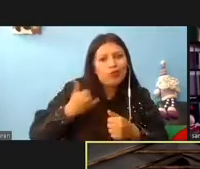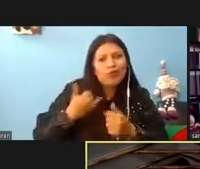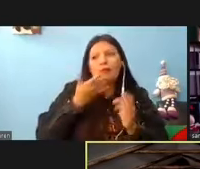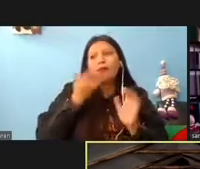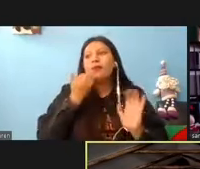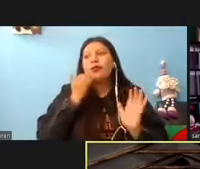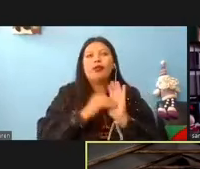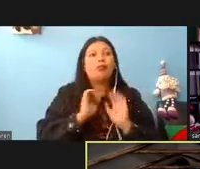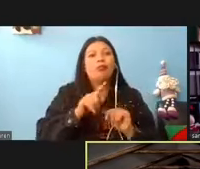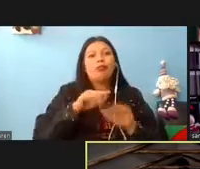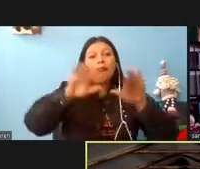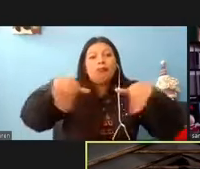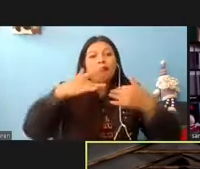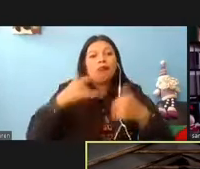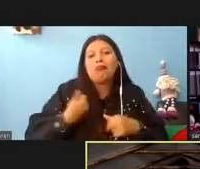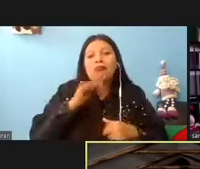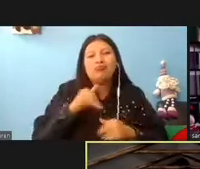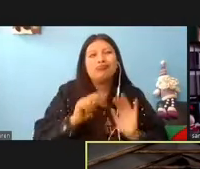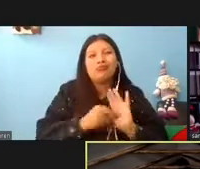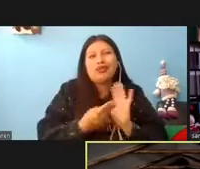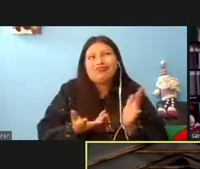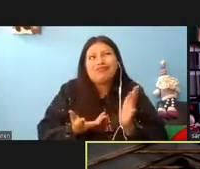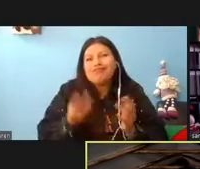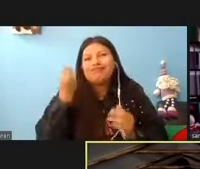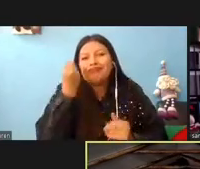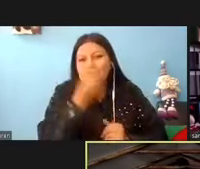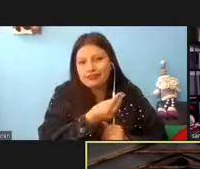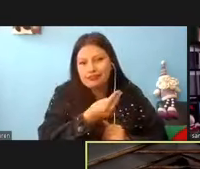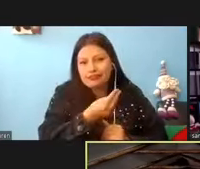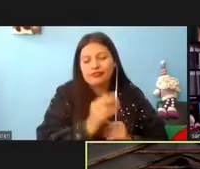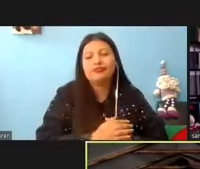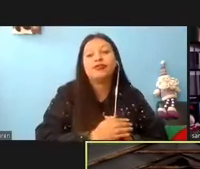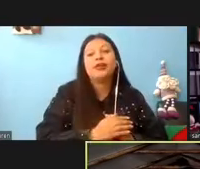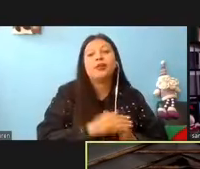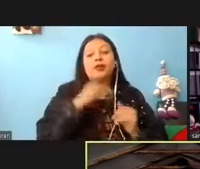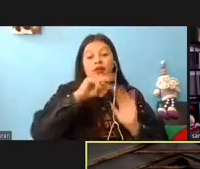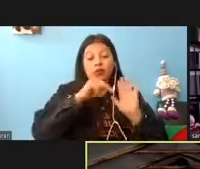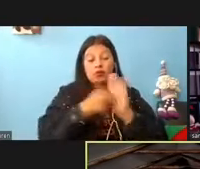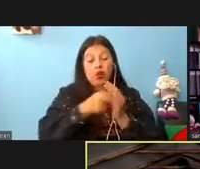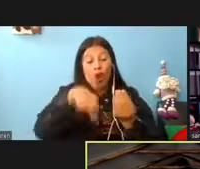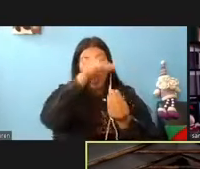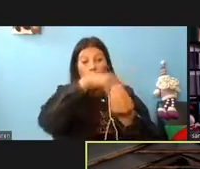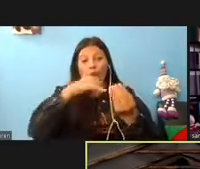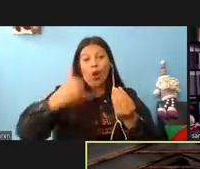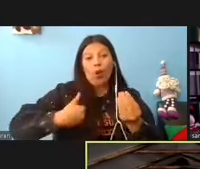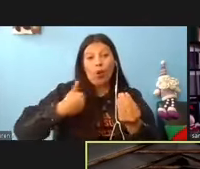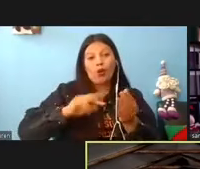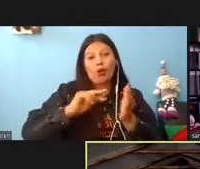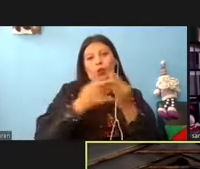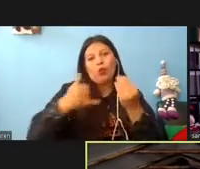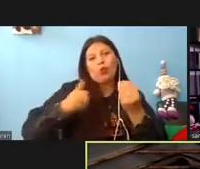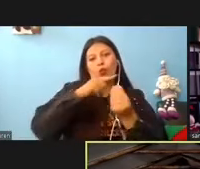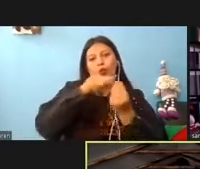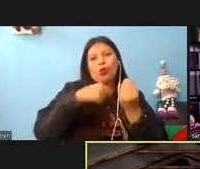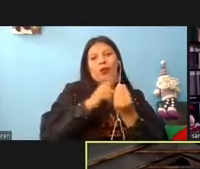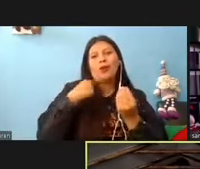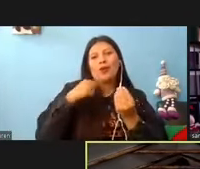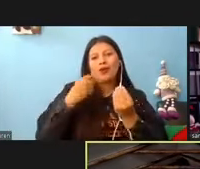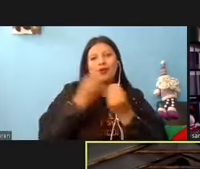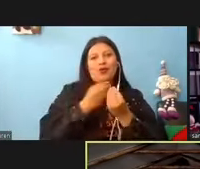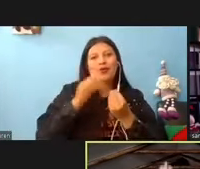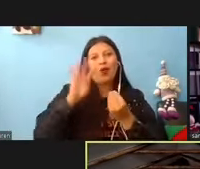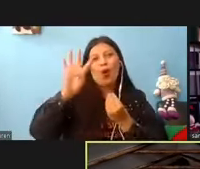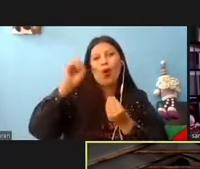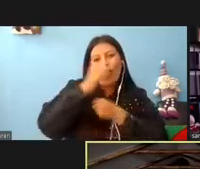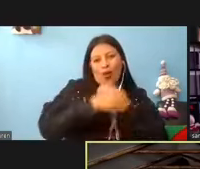tendría sentido. Realmente la juventud, y cuando digo juventud pueden ser colegas de